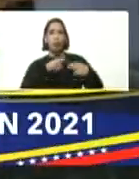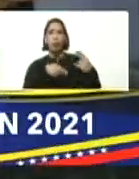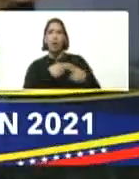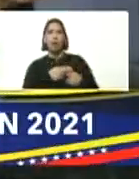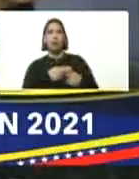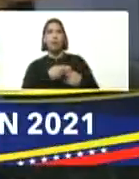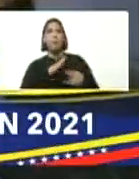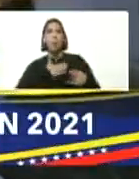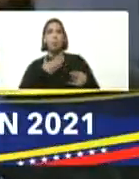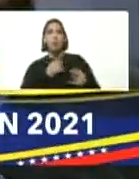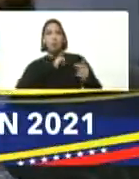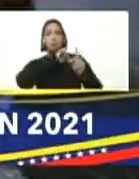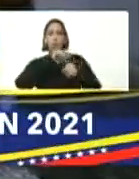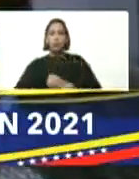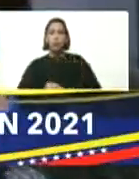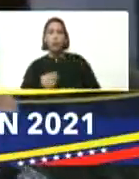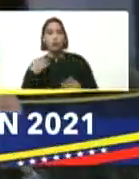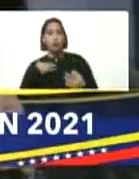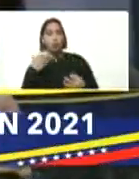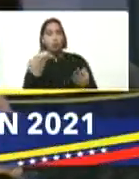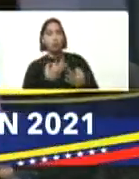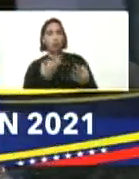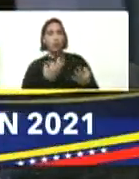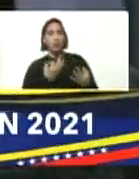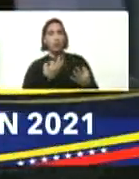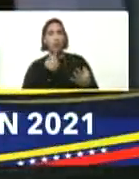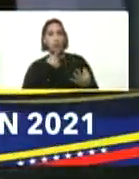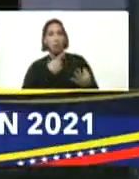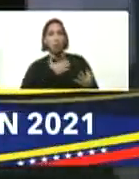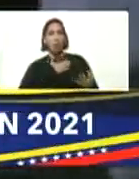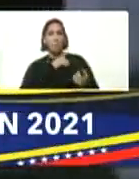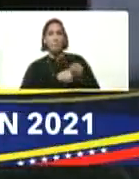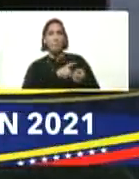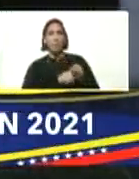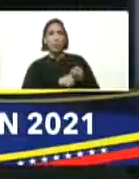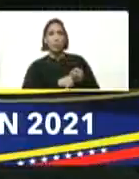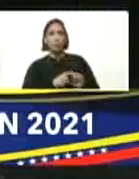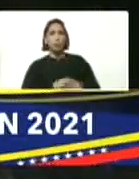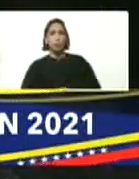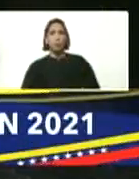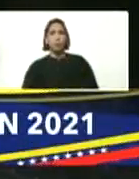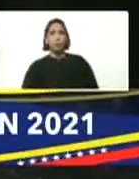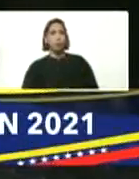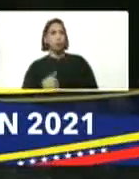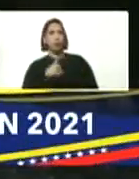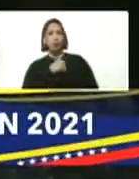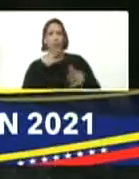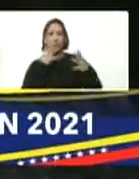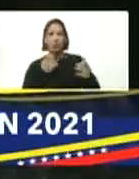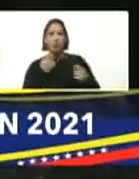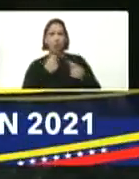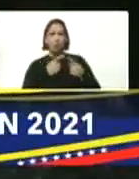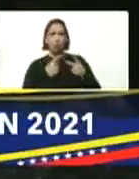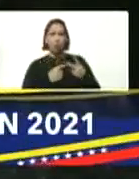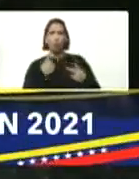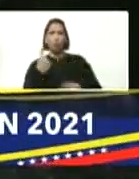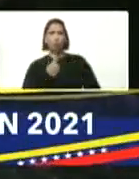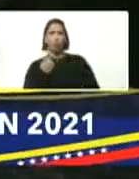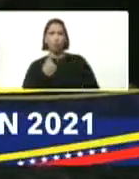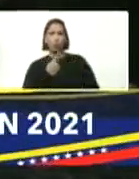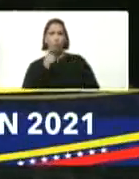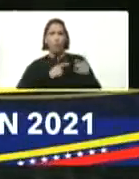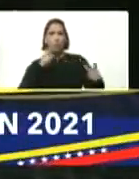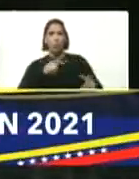iba a vencer. Yo siempre le digo a Isidoro que como es sureño, no entiende cosas que solo los caribeños